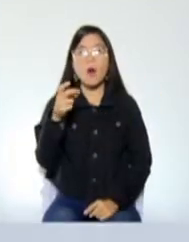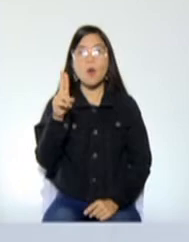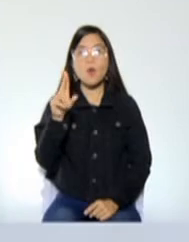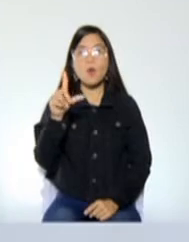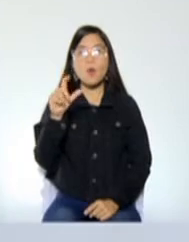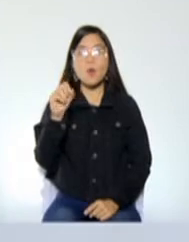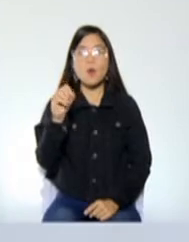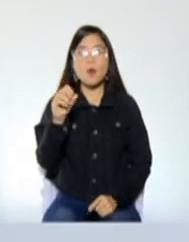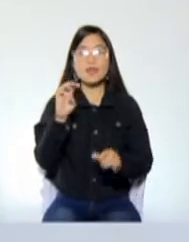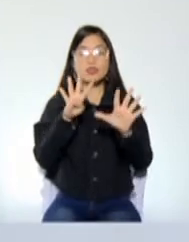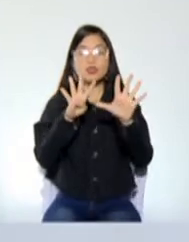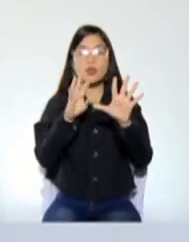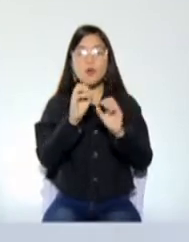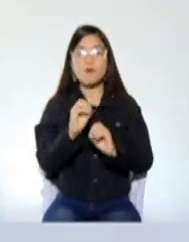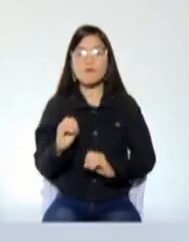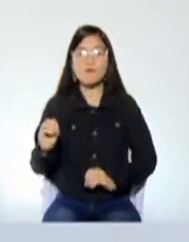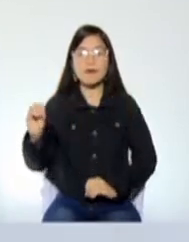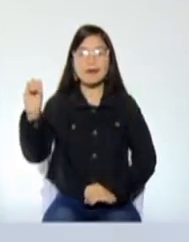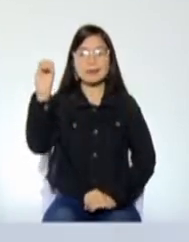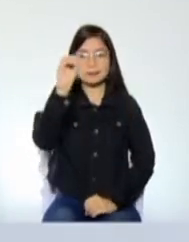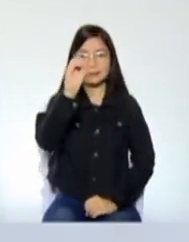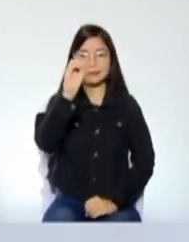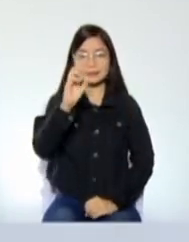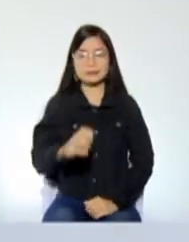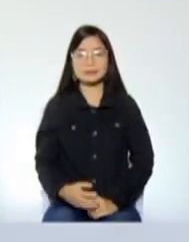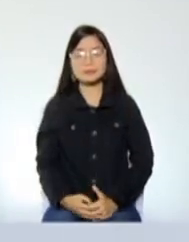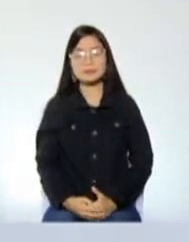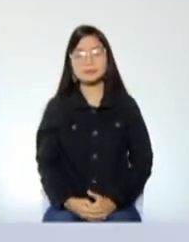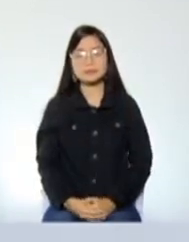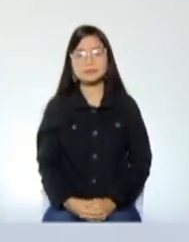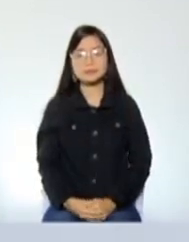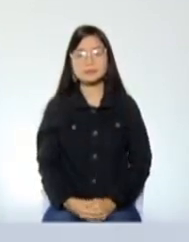90 grados. ¿Ok? Ángulo de 90 grados.